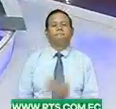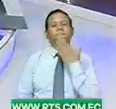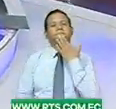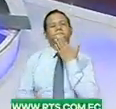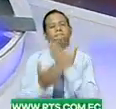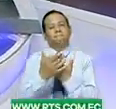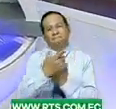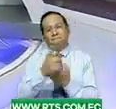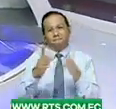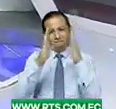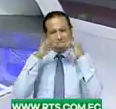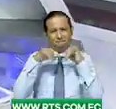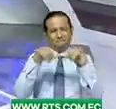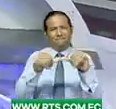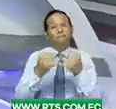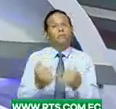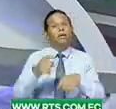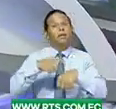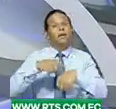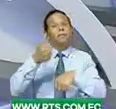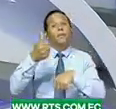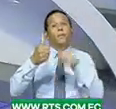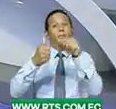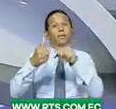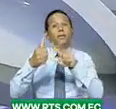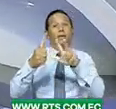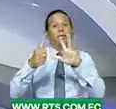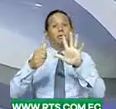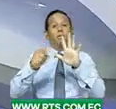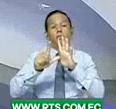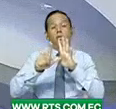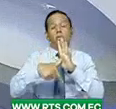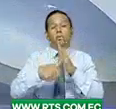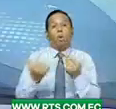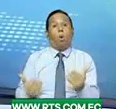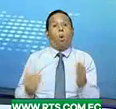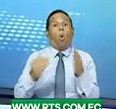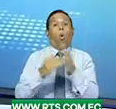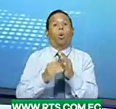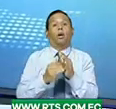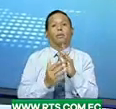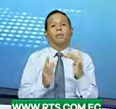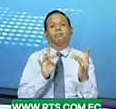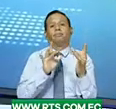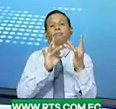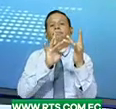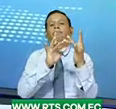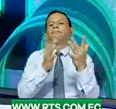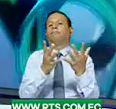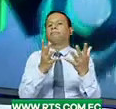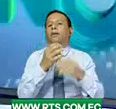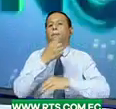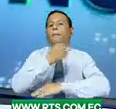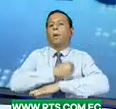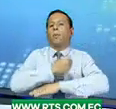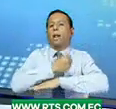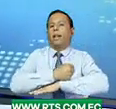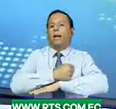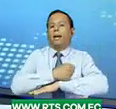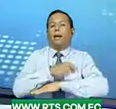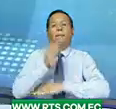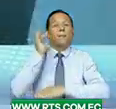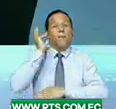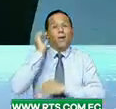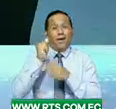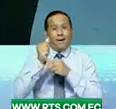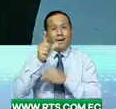Gracias por permanecer con nosotros, amigos. Son las 22:35 y nos trasladamos hasta Pascuales. Allí se encuentra Adriana Peralta y nos